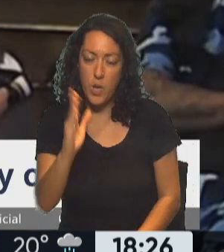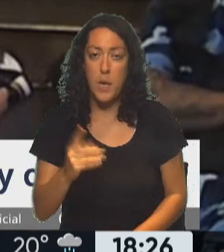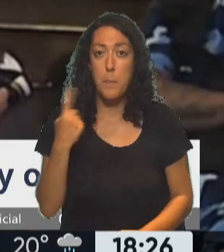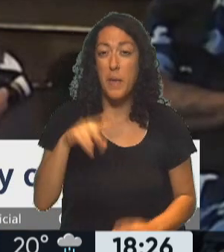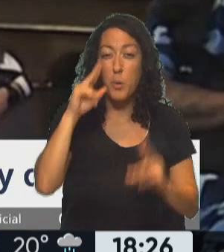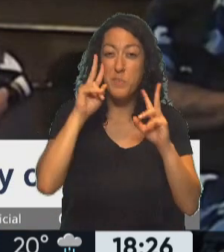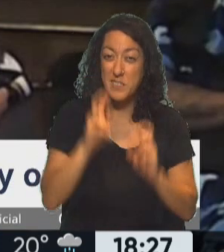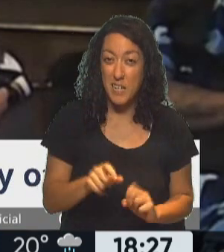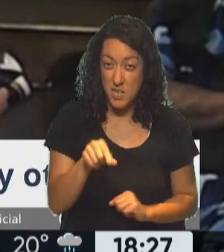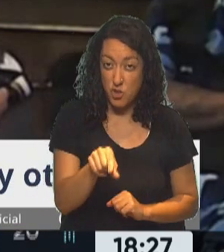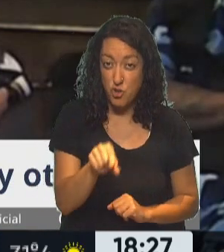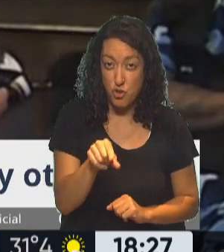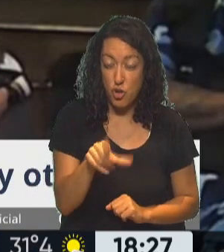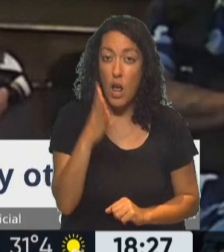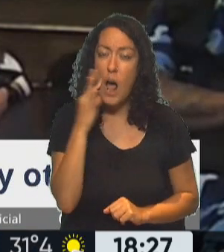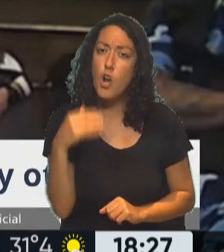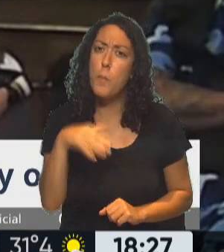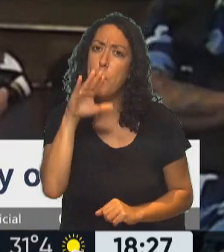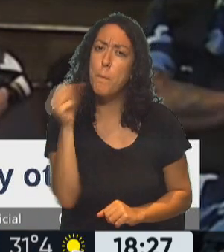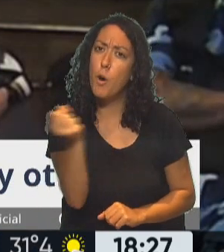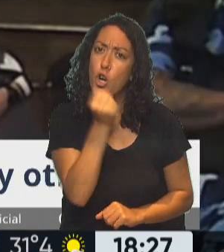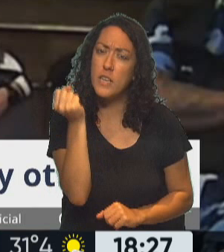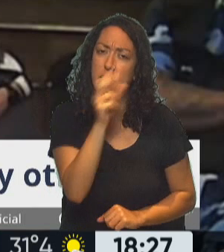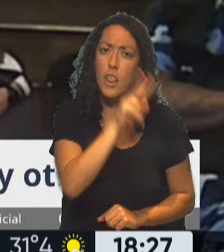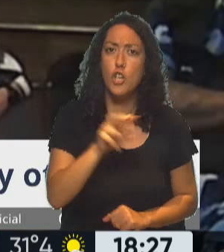pericia hay algo más importante, que es el folio